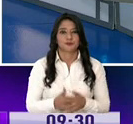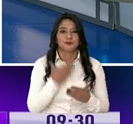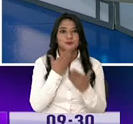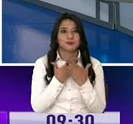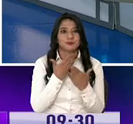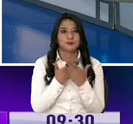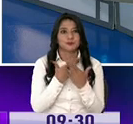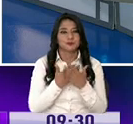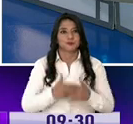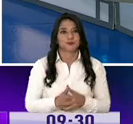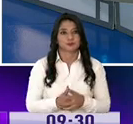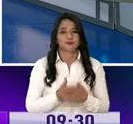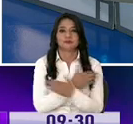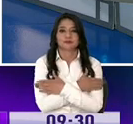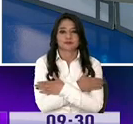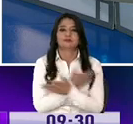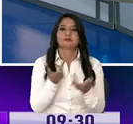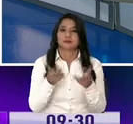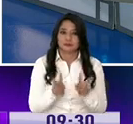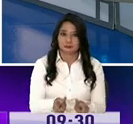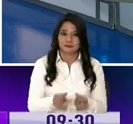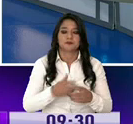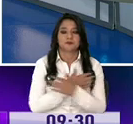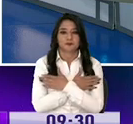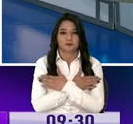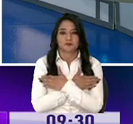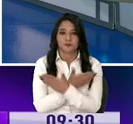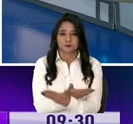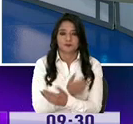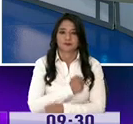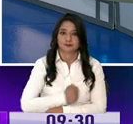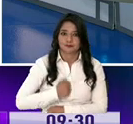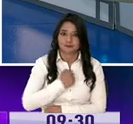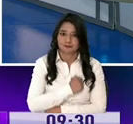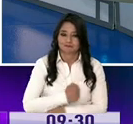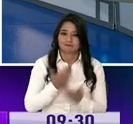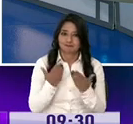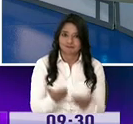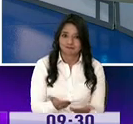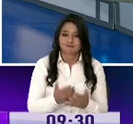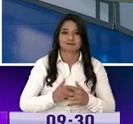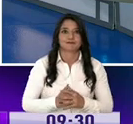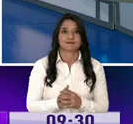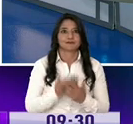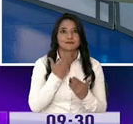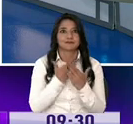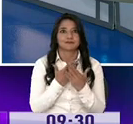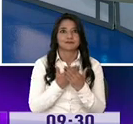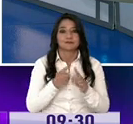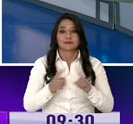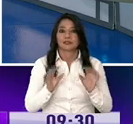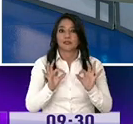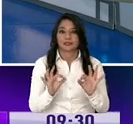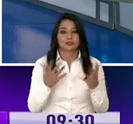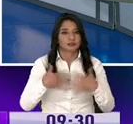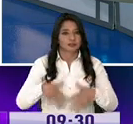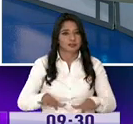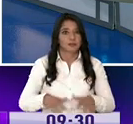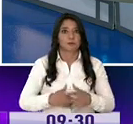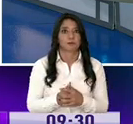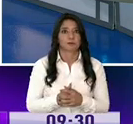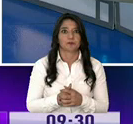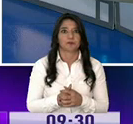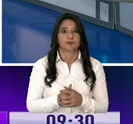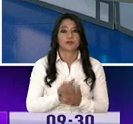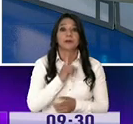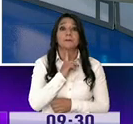hermano. Muchísimas gracias. Mi abrazo a toda la fuerte gente para ti también, mi gordito Ali. Querido. Mis condolencias. Gracias, mi Ali Bella. Pero ya estamos aquí, como le hubiera gustado